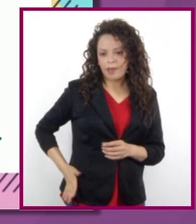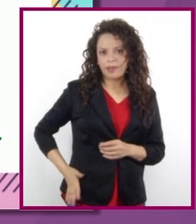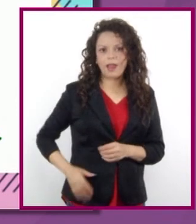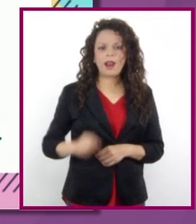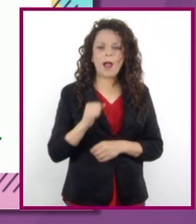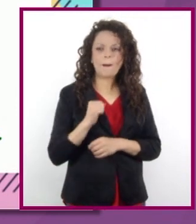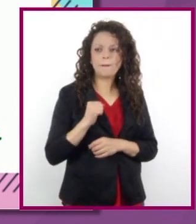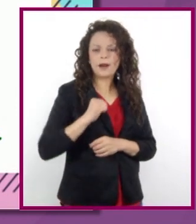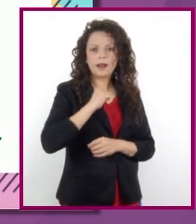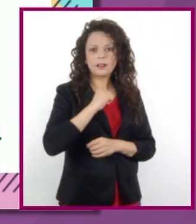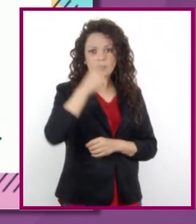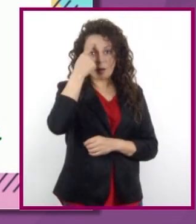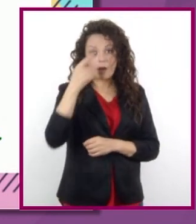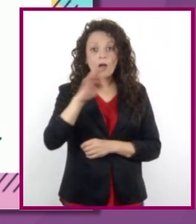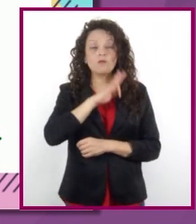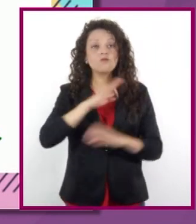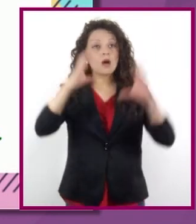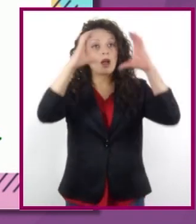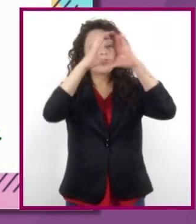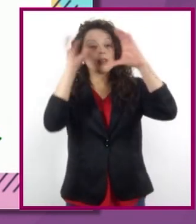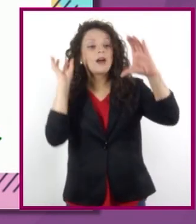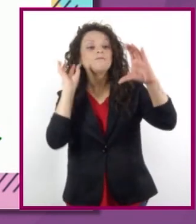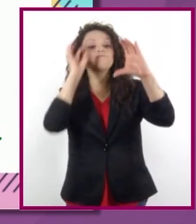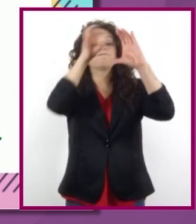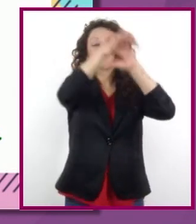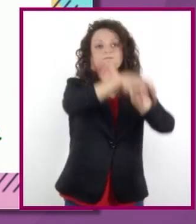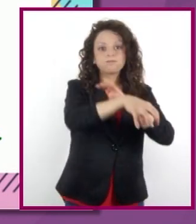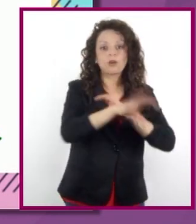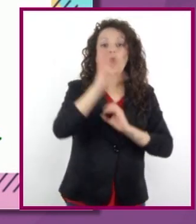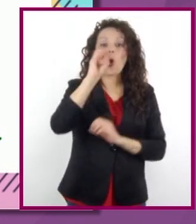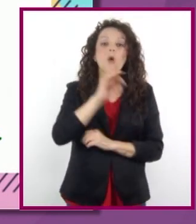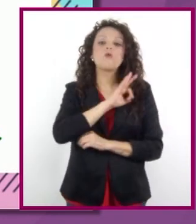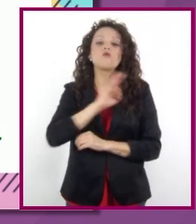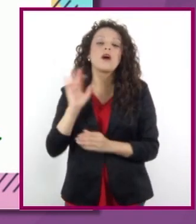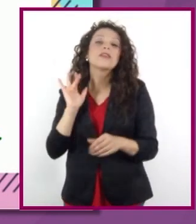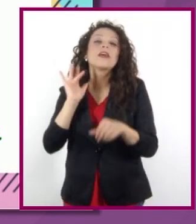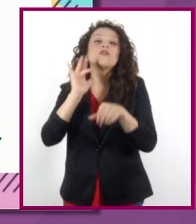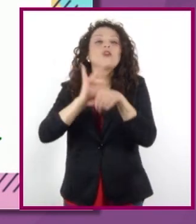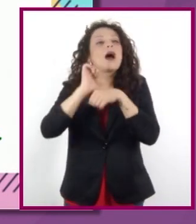meterla por el aro o por lo menos para hacer que lo tocara.